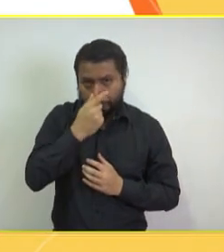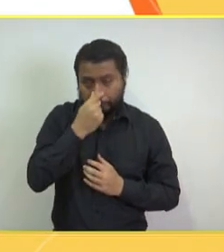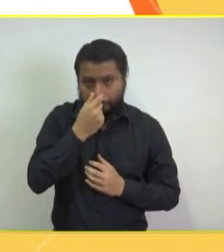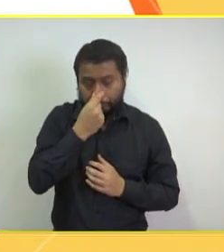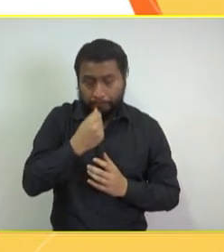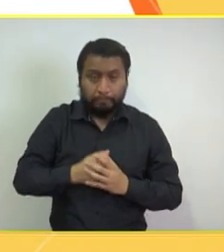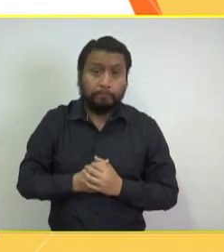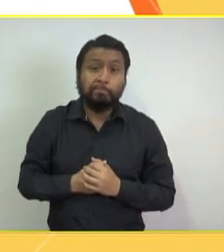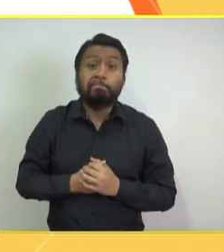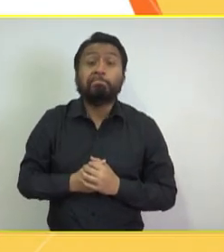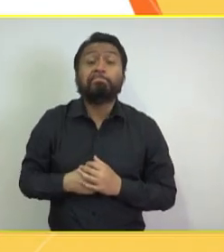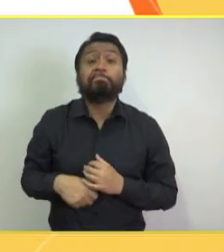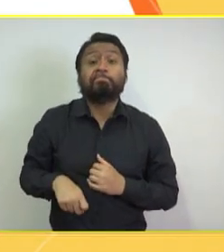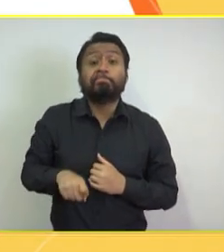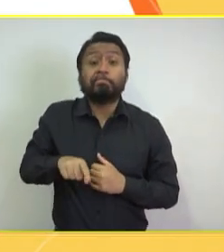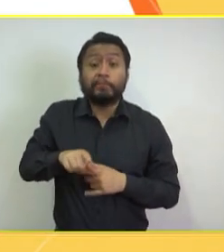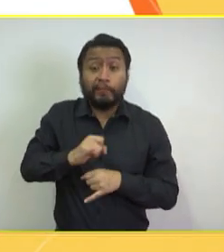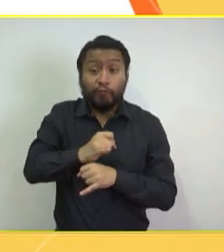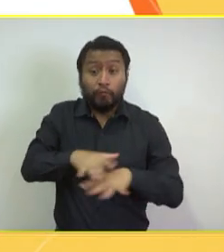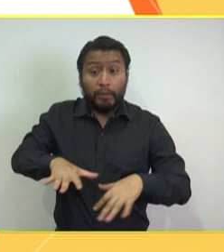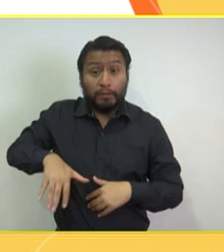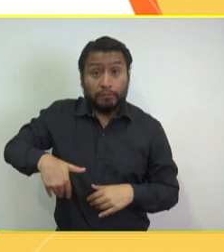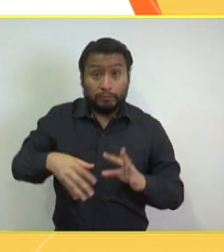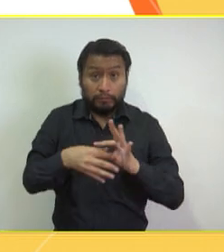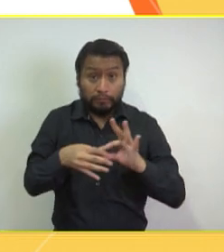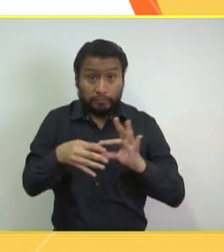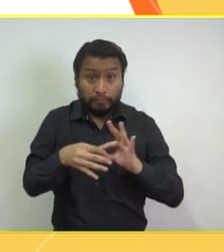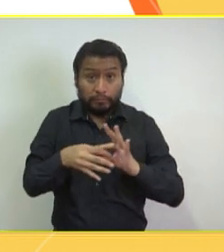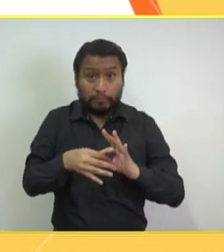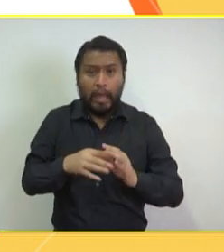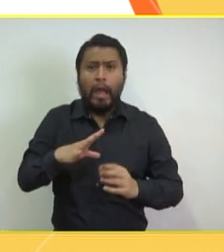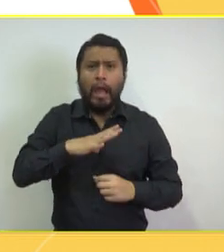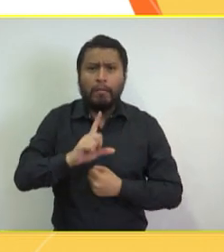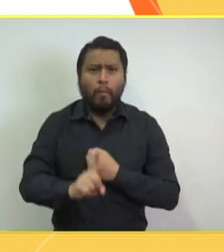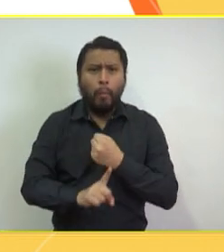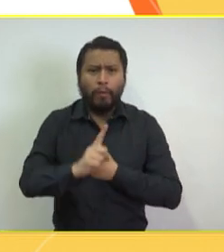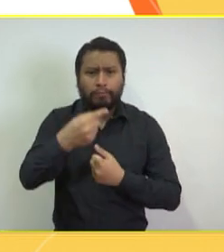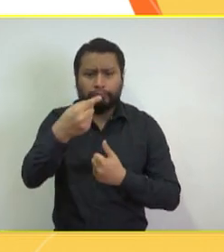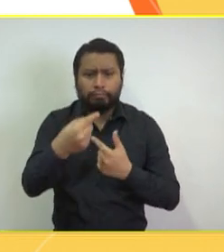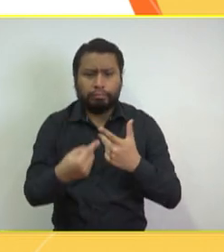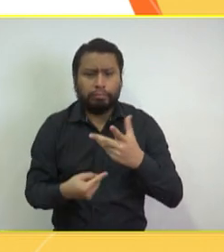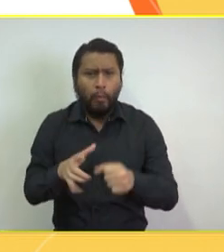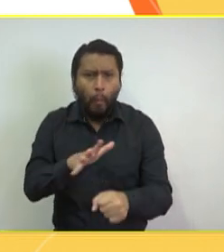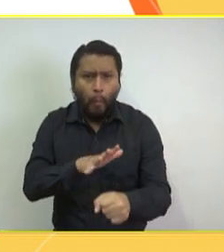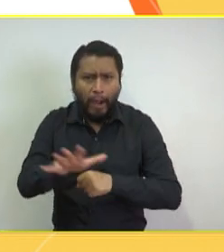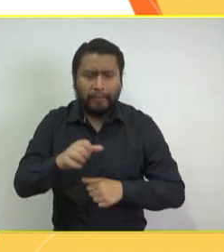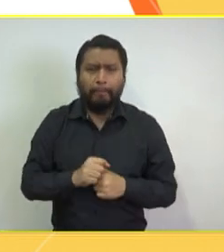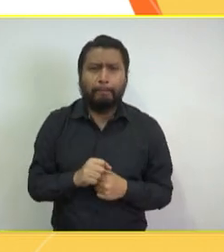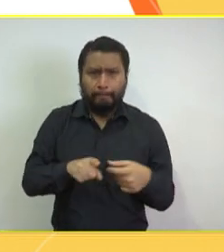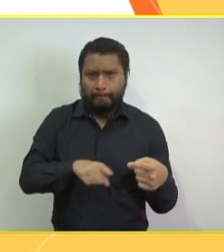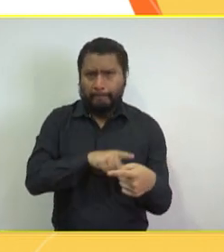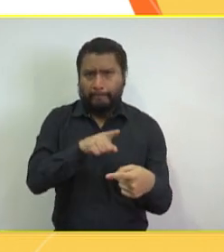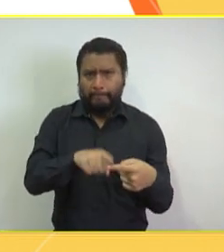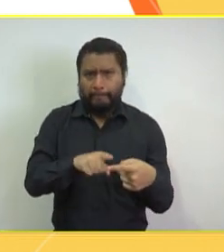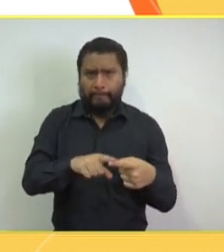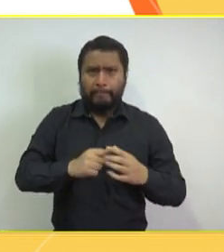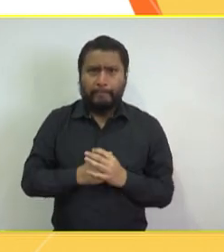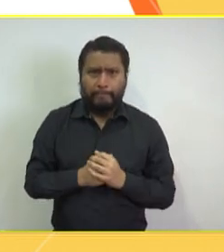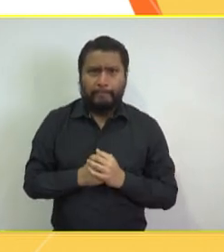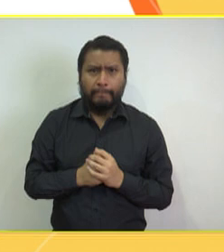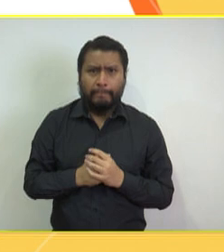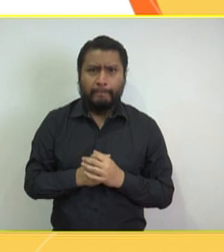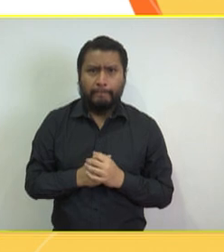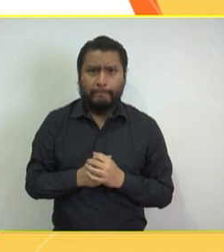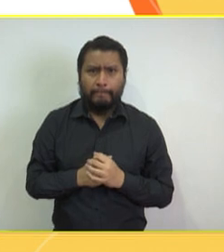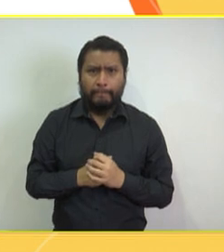De los datos mencionados anteriormente, encontramos los siguientes problemas. Uno y